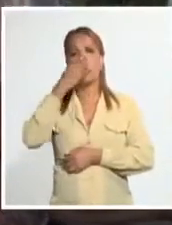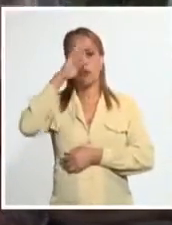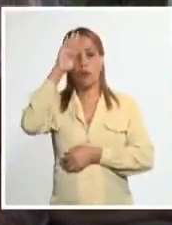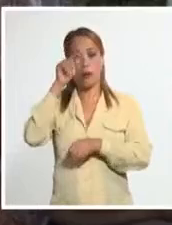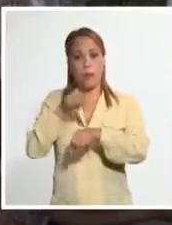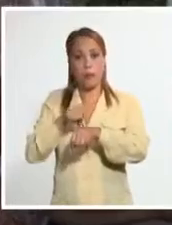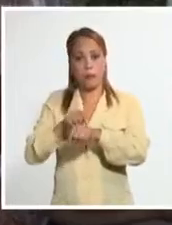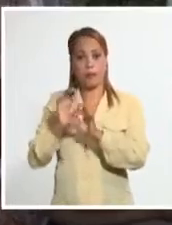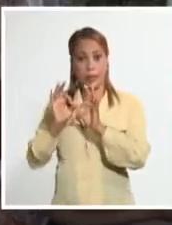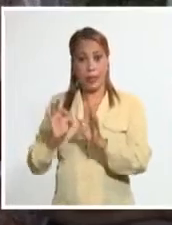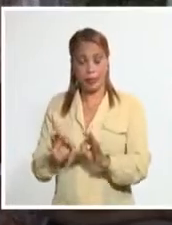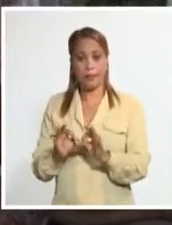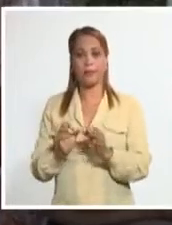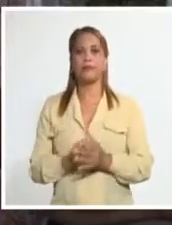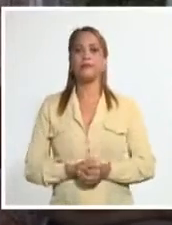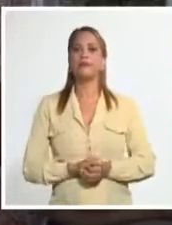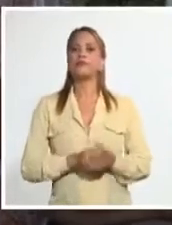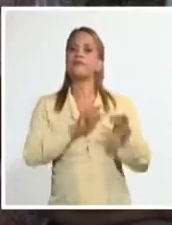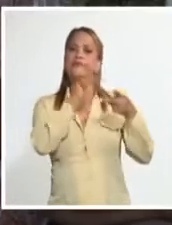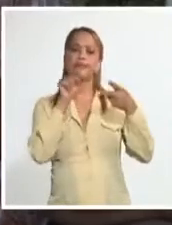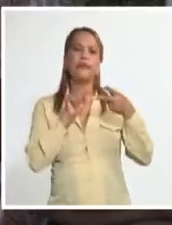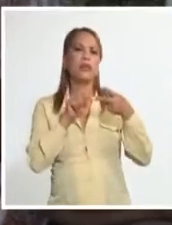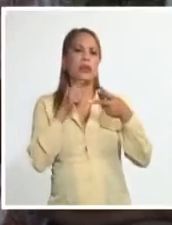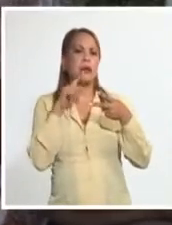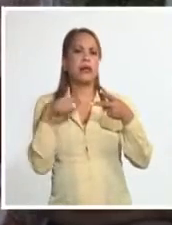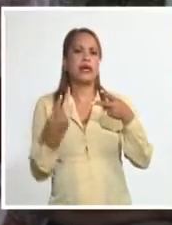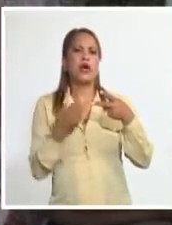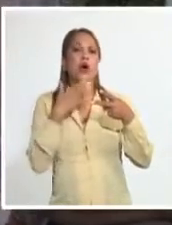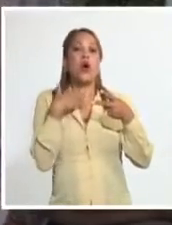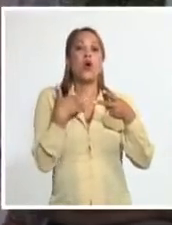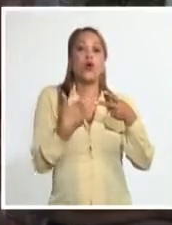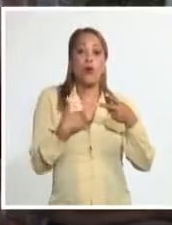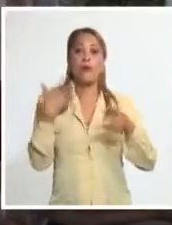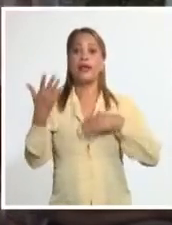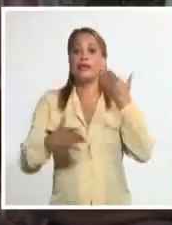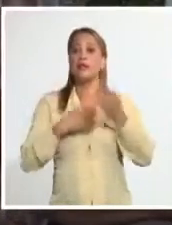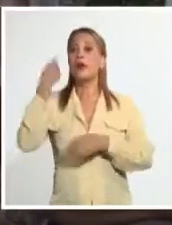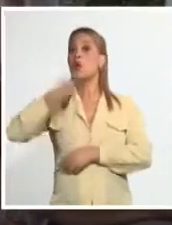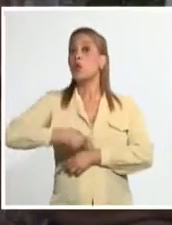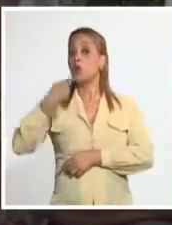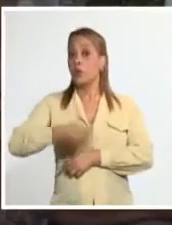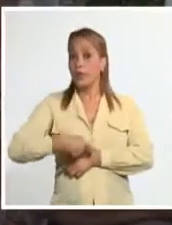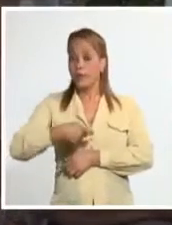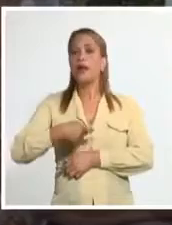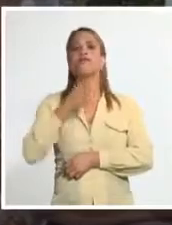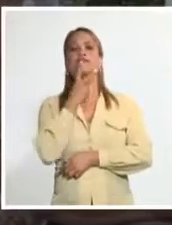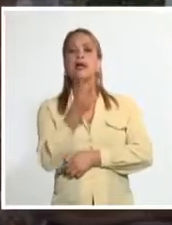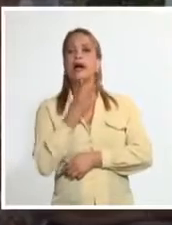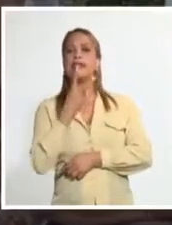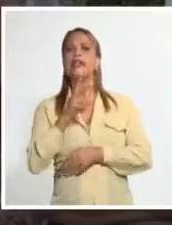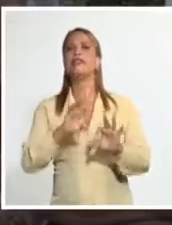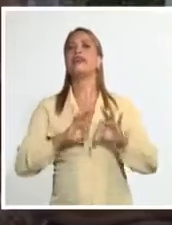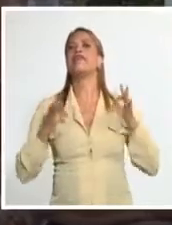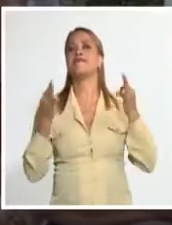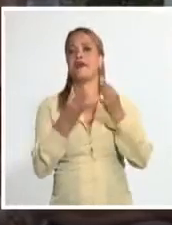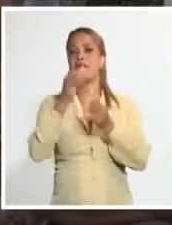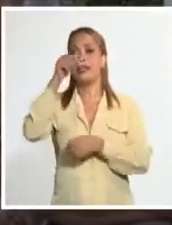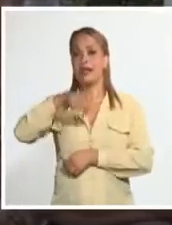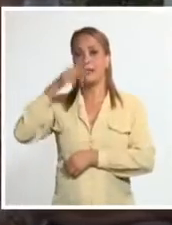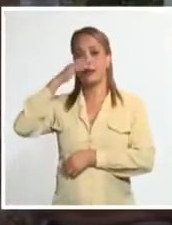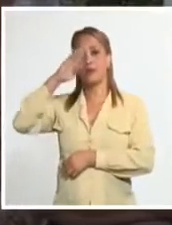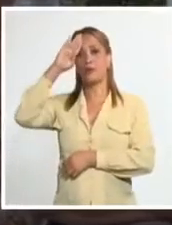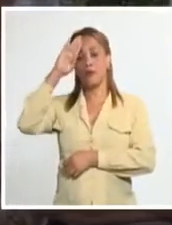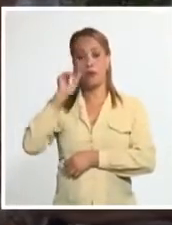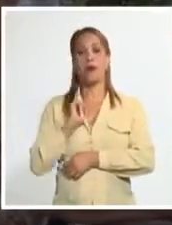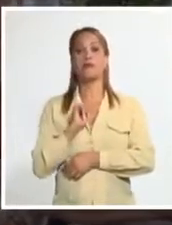actual? Segundo, lo veo en cómo la actividad jurídica atiende a las familias hoy en la sociedad